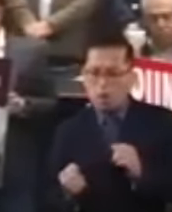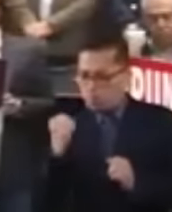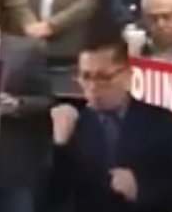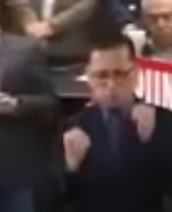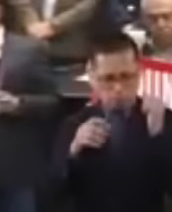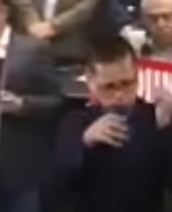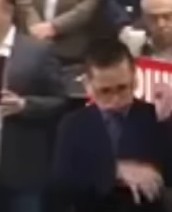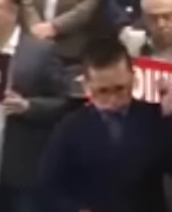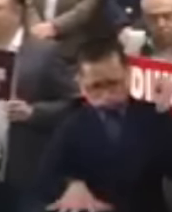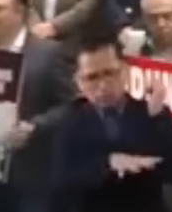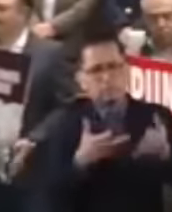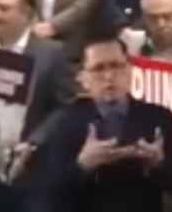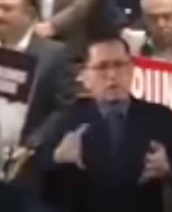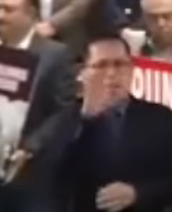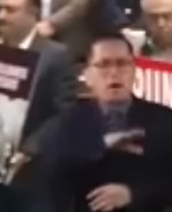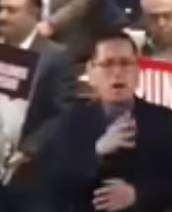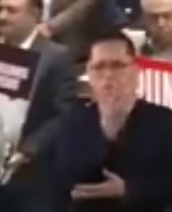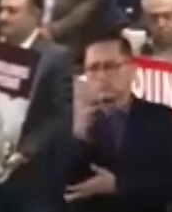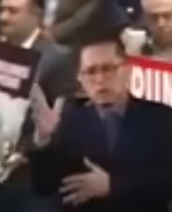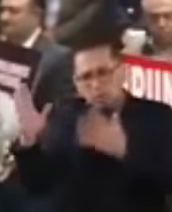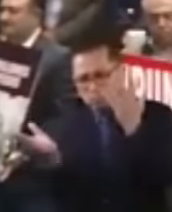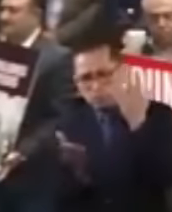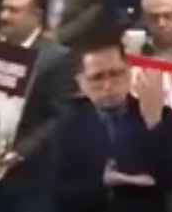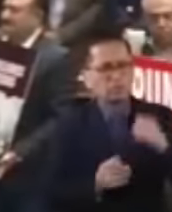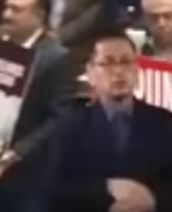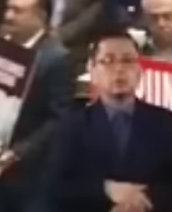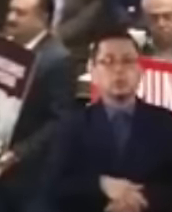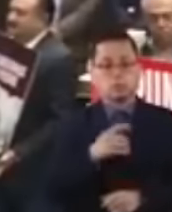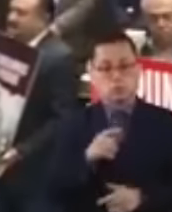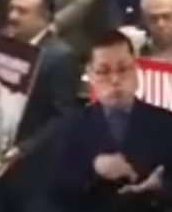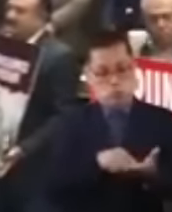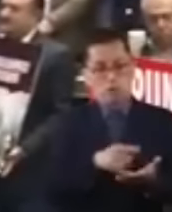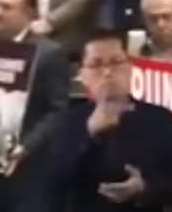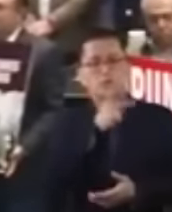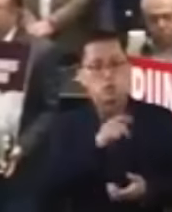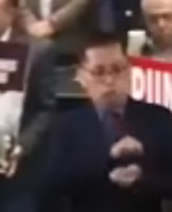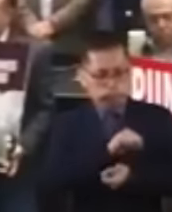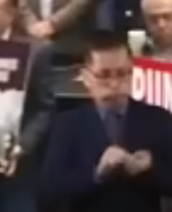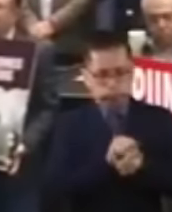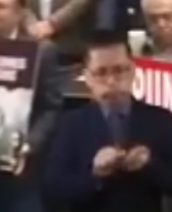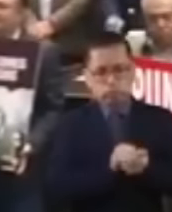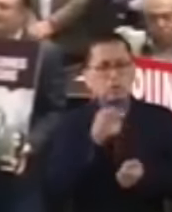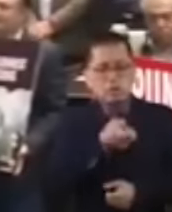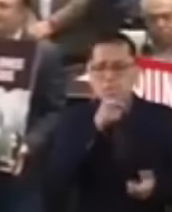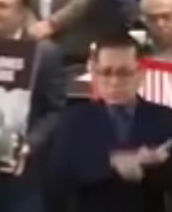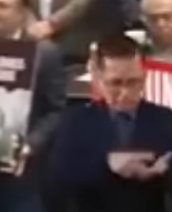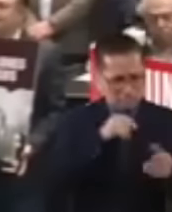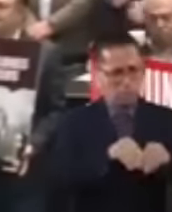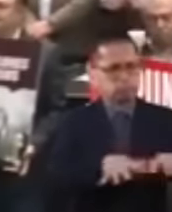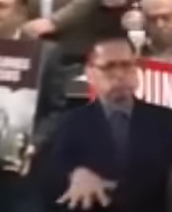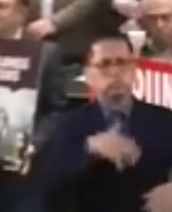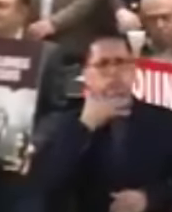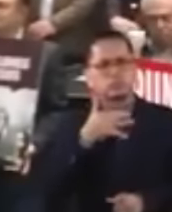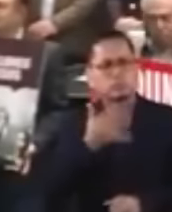la selva, pues una refinería que también contamina, la pérdida de manglares y residuos tóxicos. ¿Por qué no